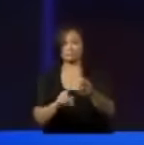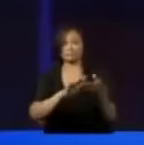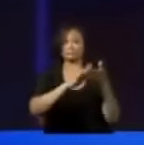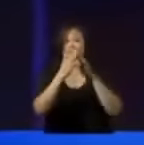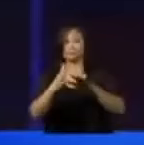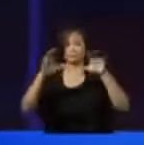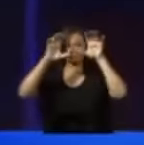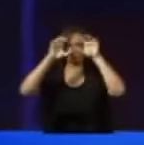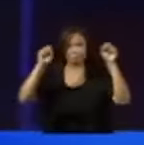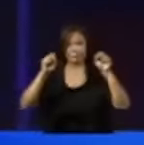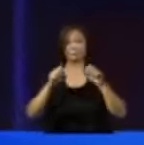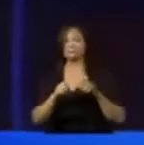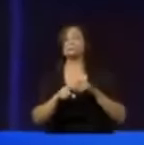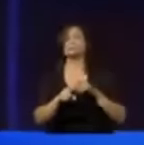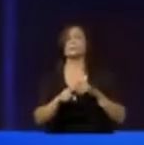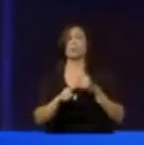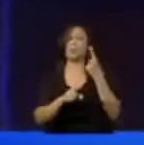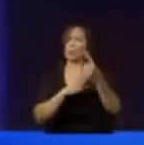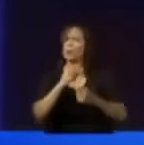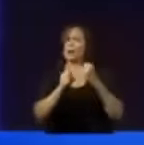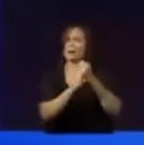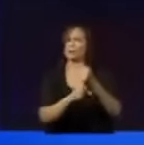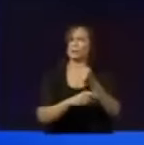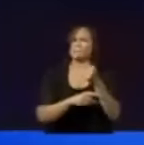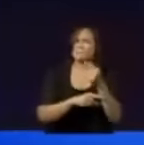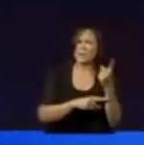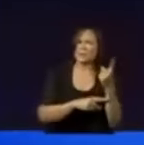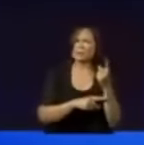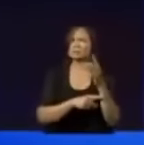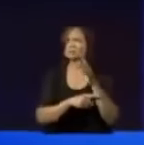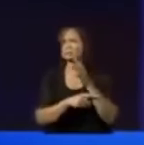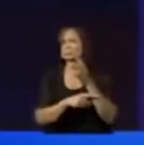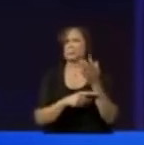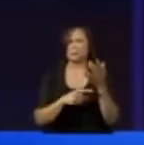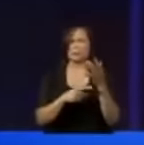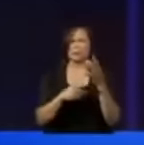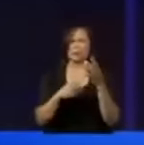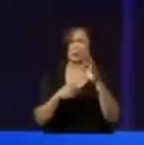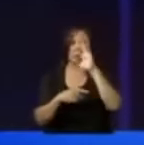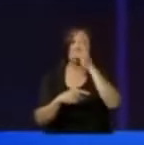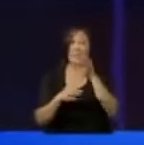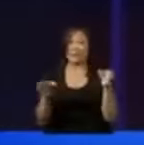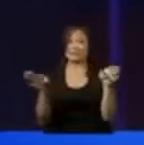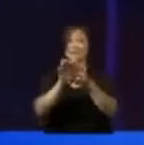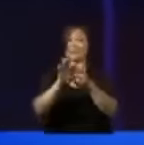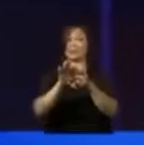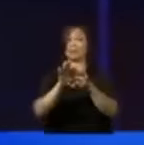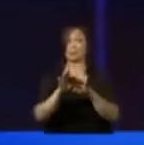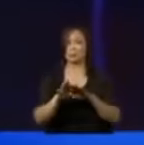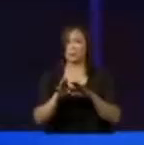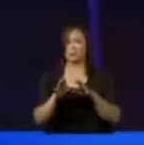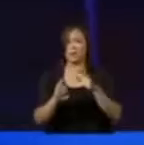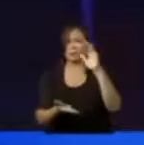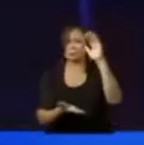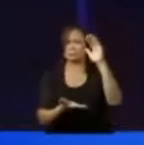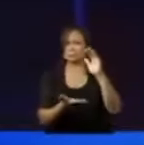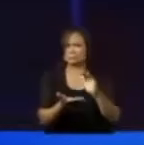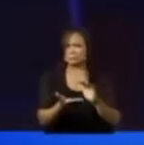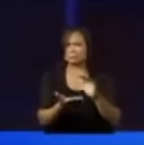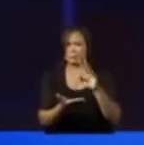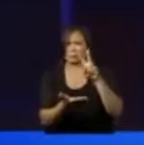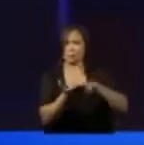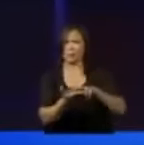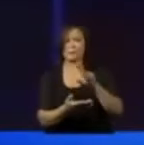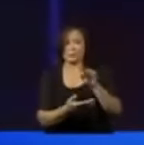al gobierno, nosotros duramos 1 año y medio aproximadamente con todo el país cerrado. Incluso bajó significativamente